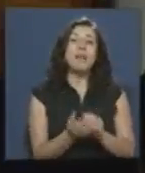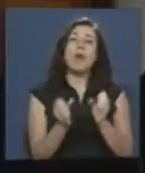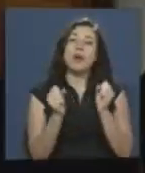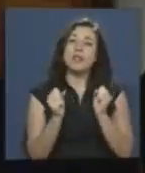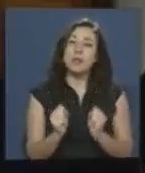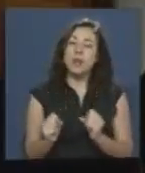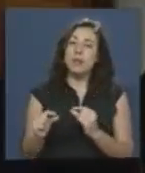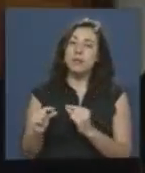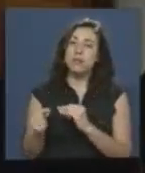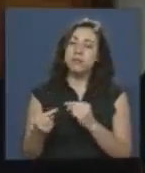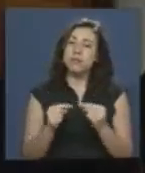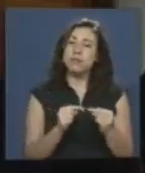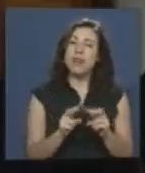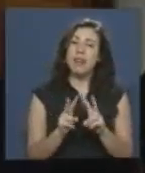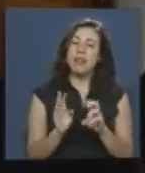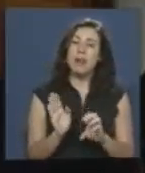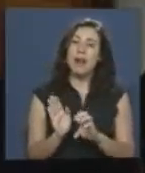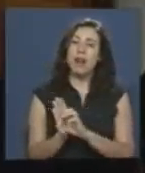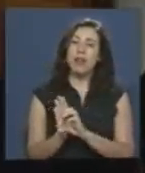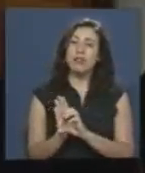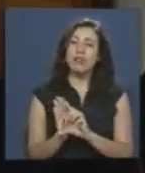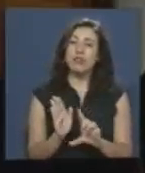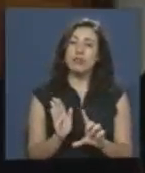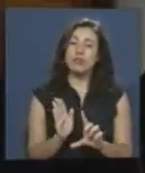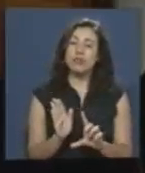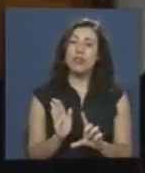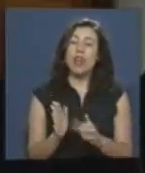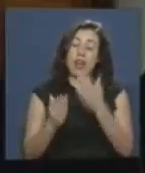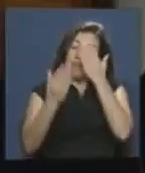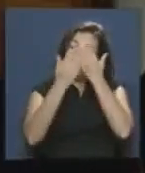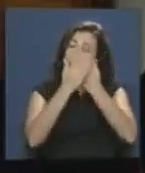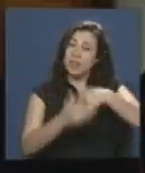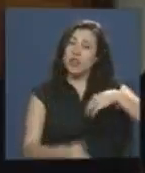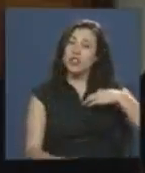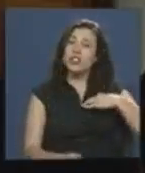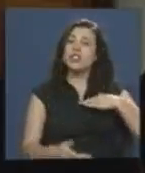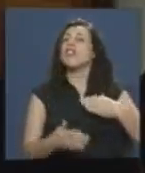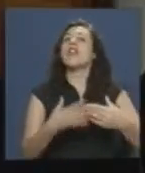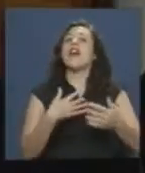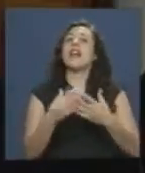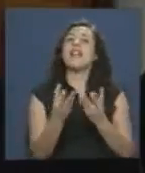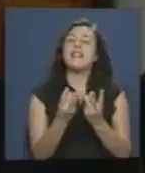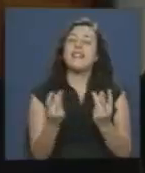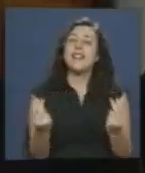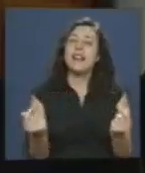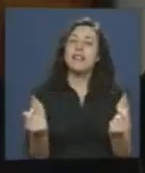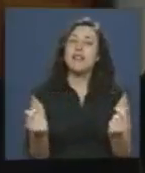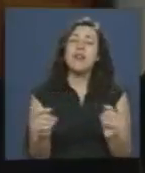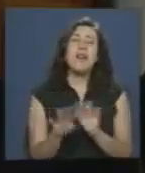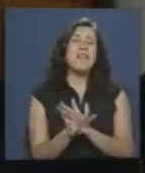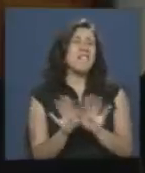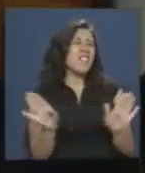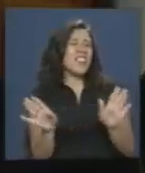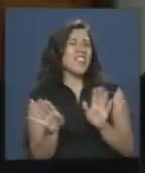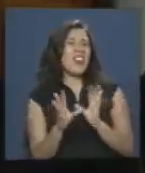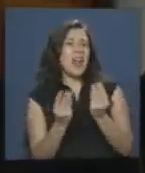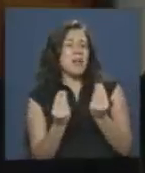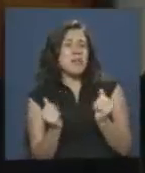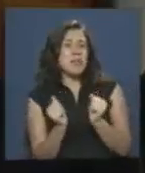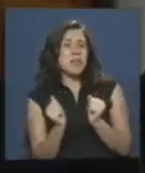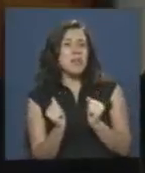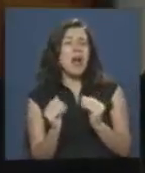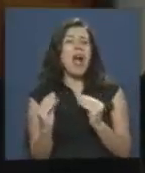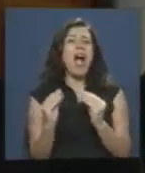posible discutir los asuntos constitucionales de cara a la ciudadanía de manera transparente y que pierdan el temor a discutir las bases de